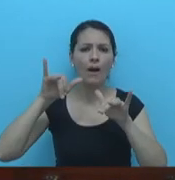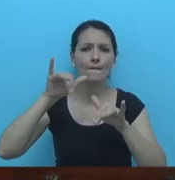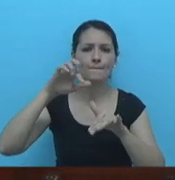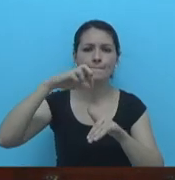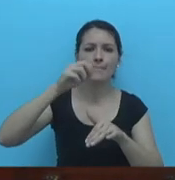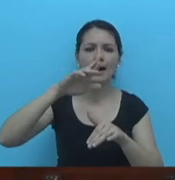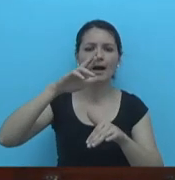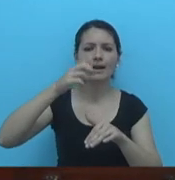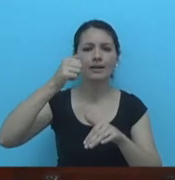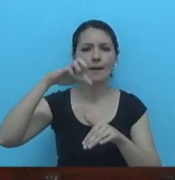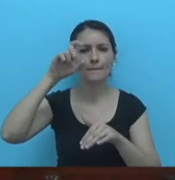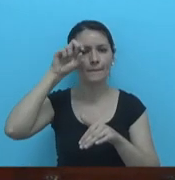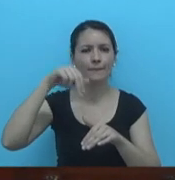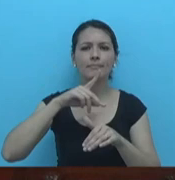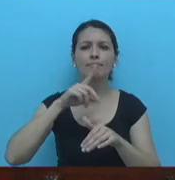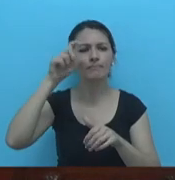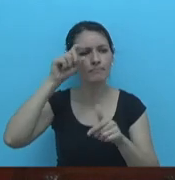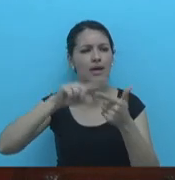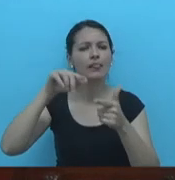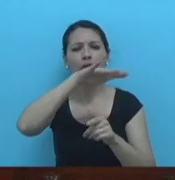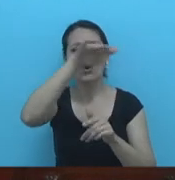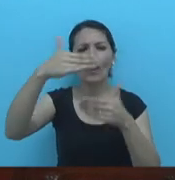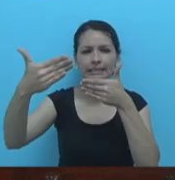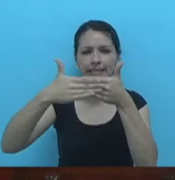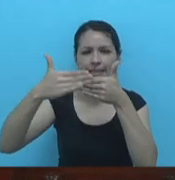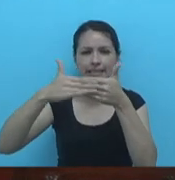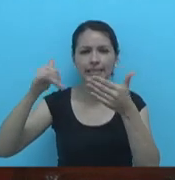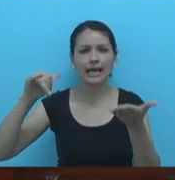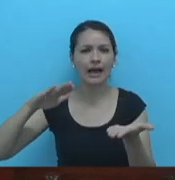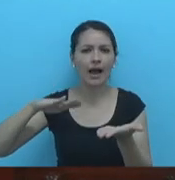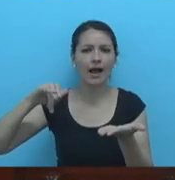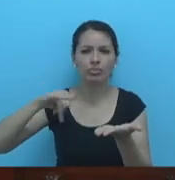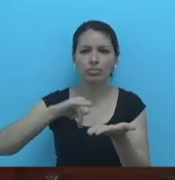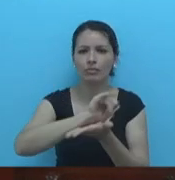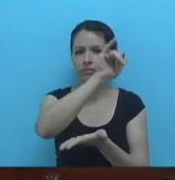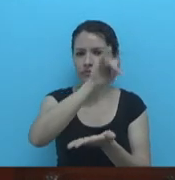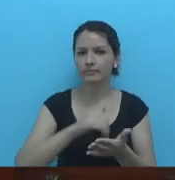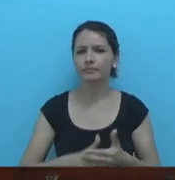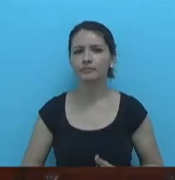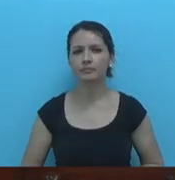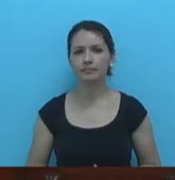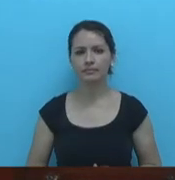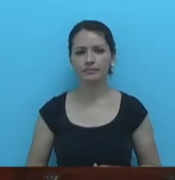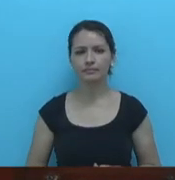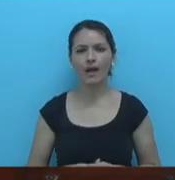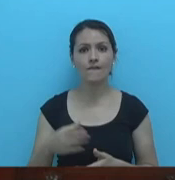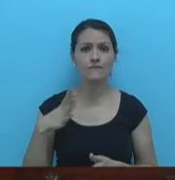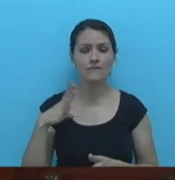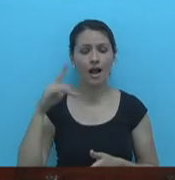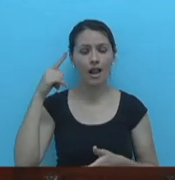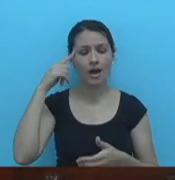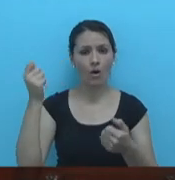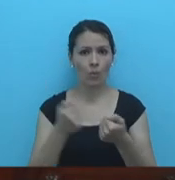espacios aéreos de aeropuertos y aeródromos, perdón, de la provincia y sus inmediaciones. No tiene dictamen de